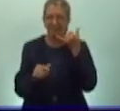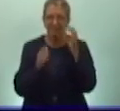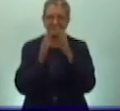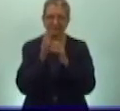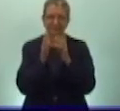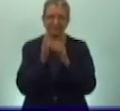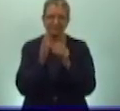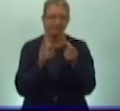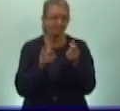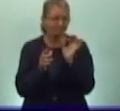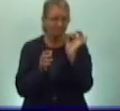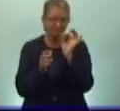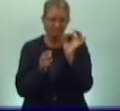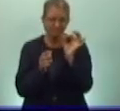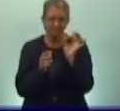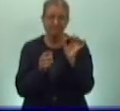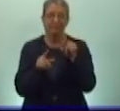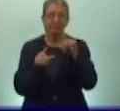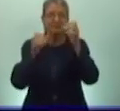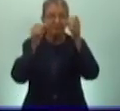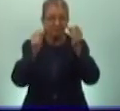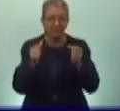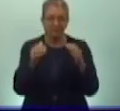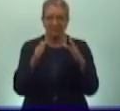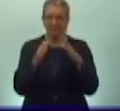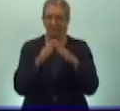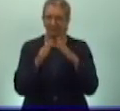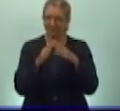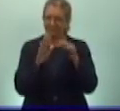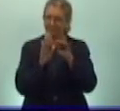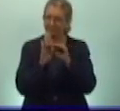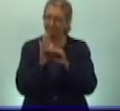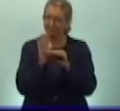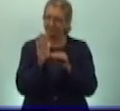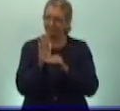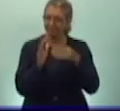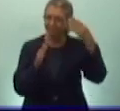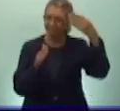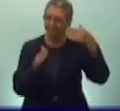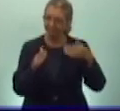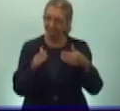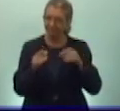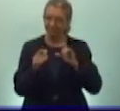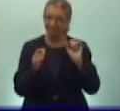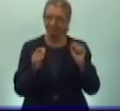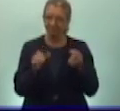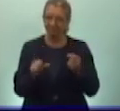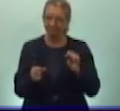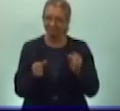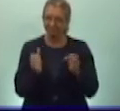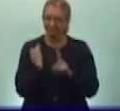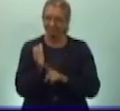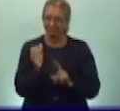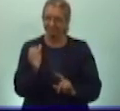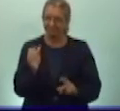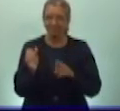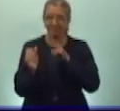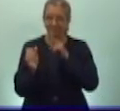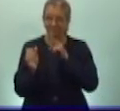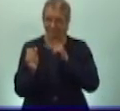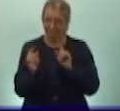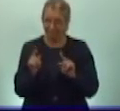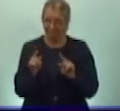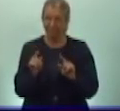permanezcan en casa cumpliendo con todas las medidas higiénicas y de ahorro establecidas. Y, por